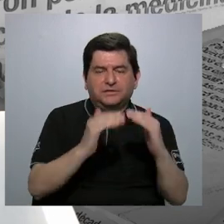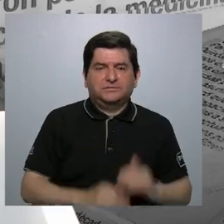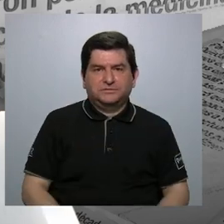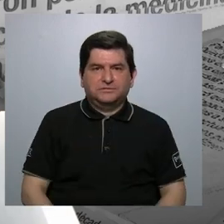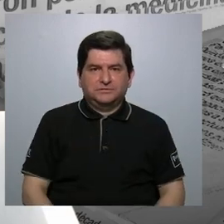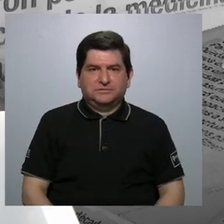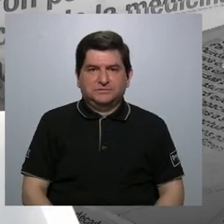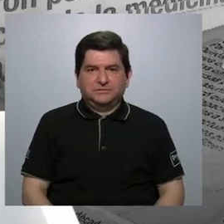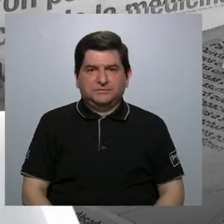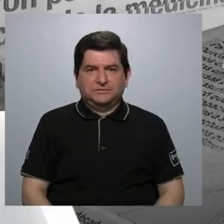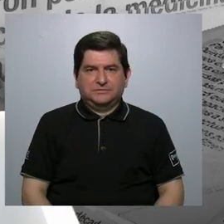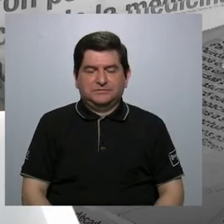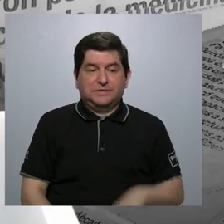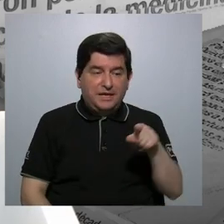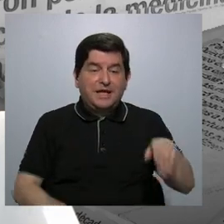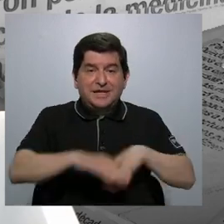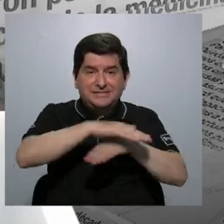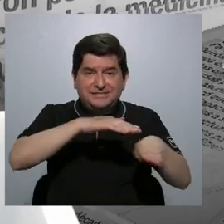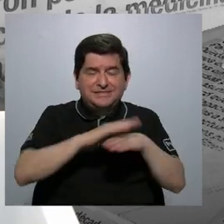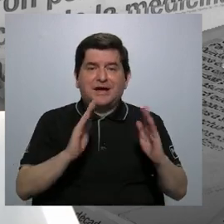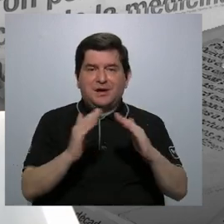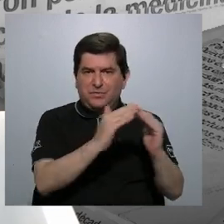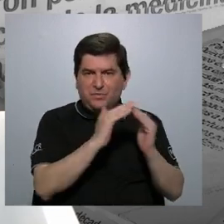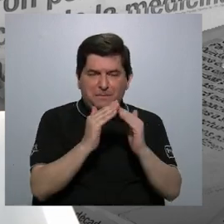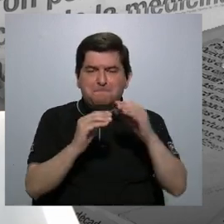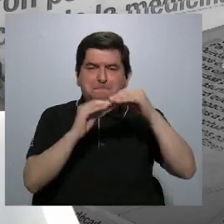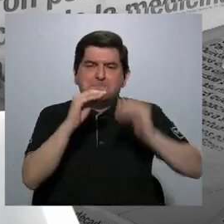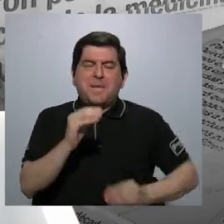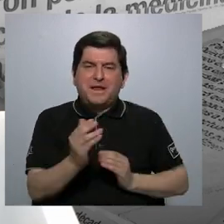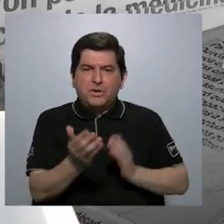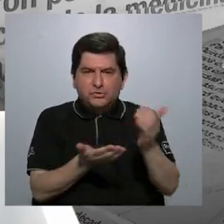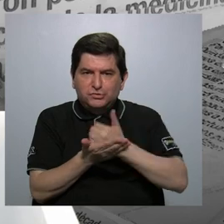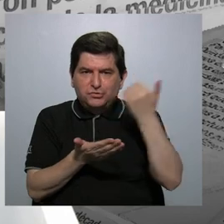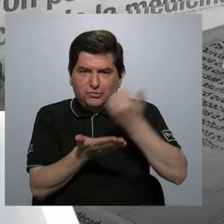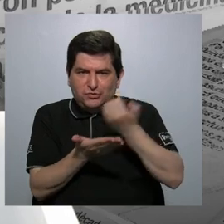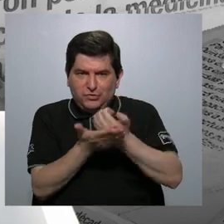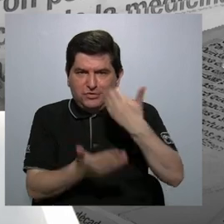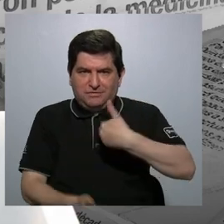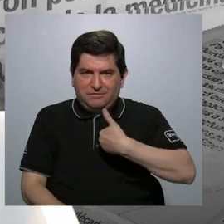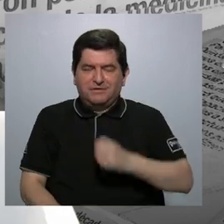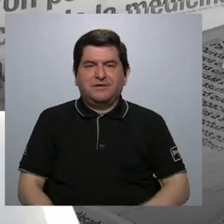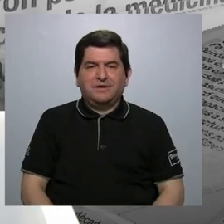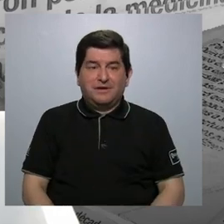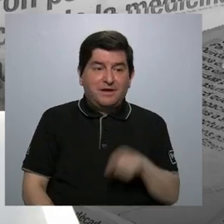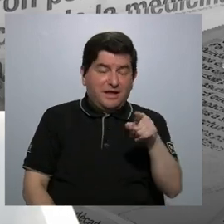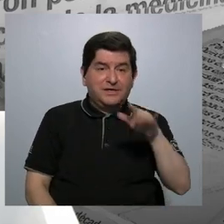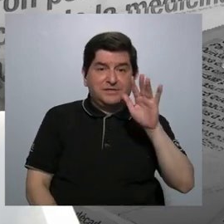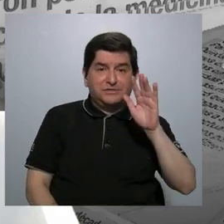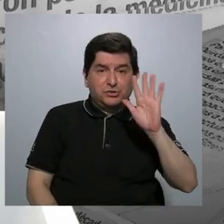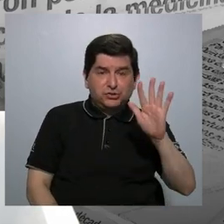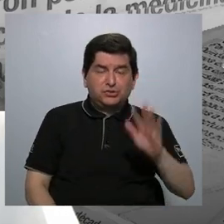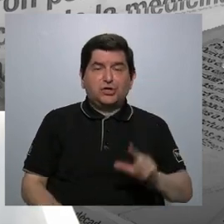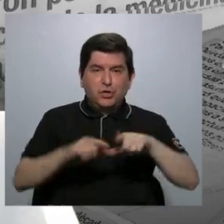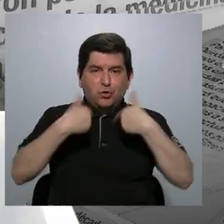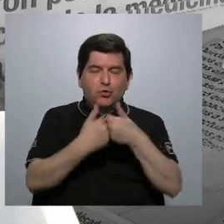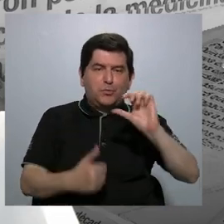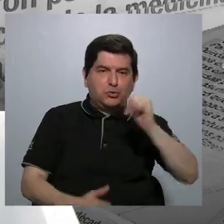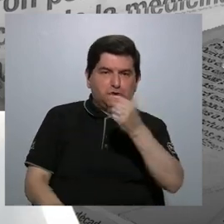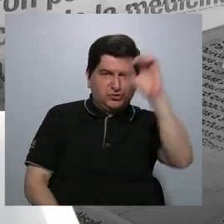este, digamos, base de la población, que es la de menos recursos, cada vez esos 5 deciles o